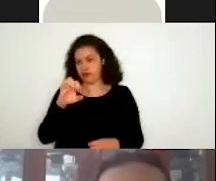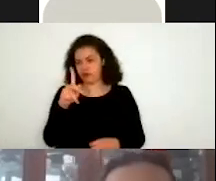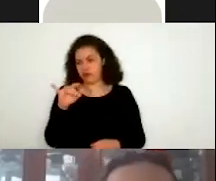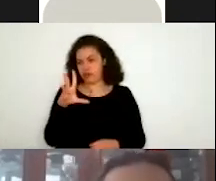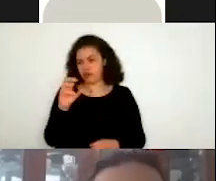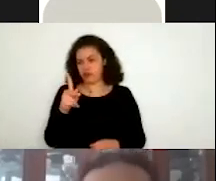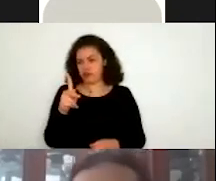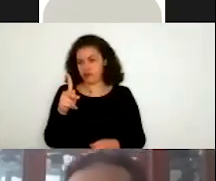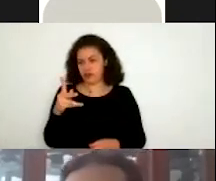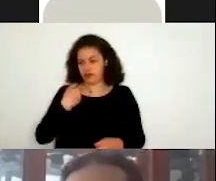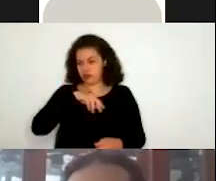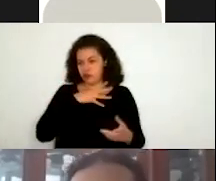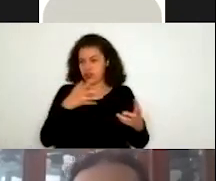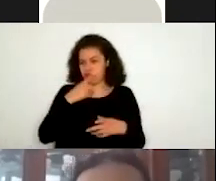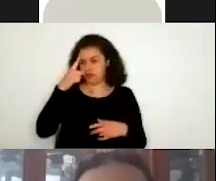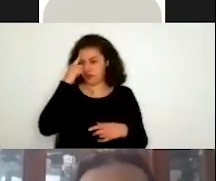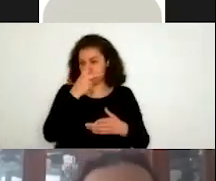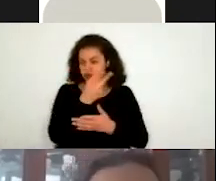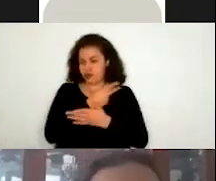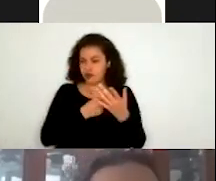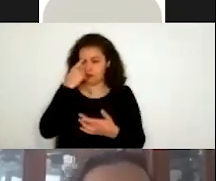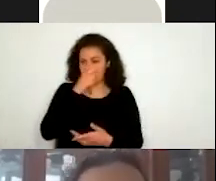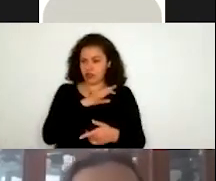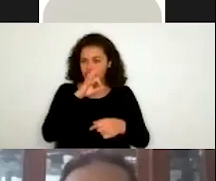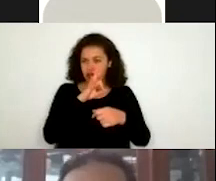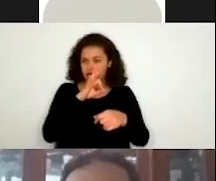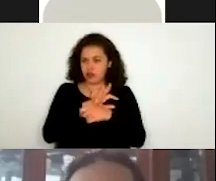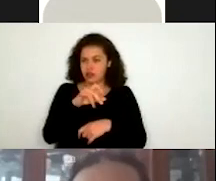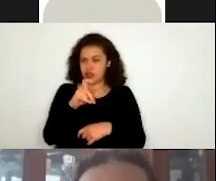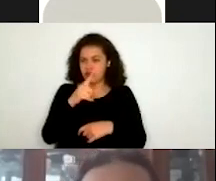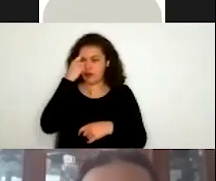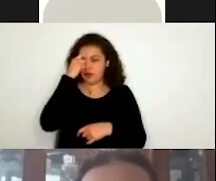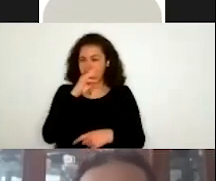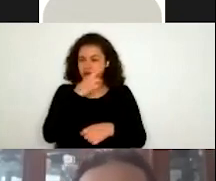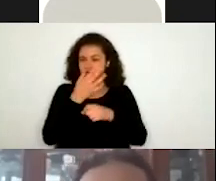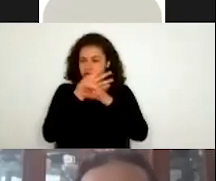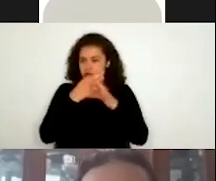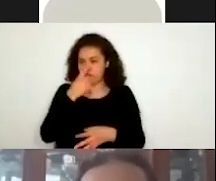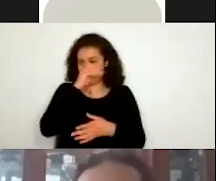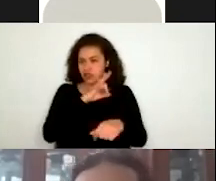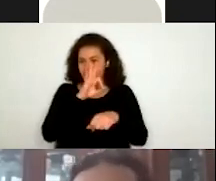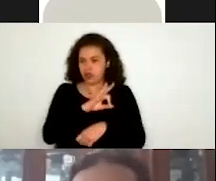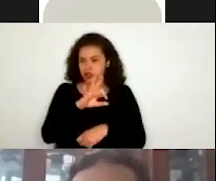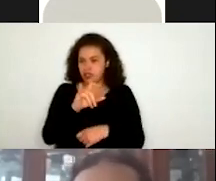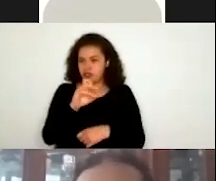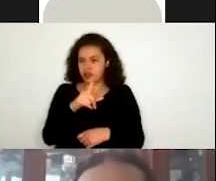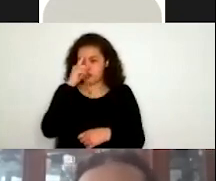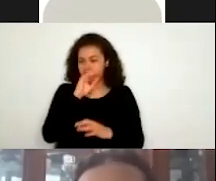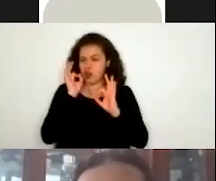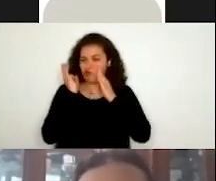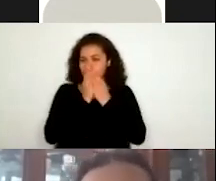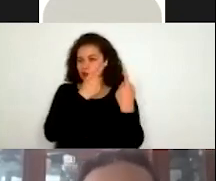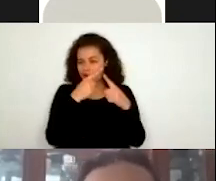protección civil. Se van a encontrar seguramente con otros responsables oficiales de protección civil que tengan un formato